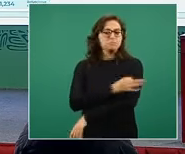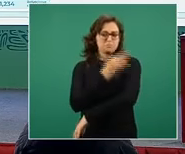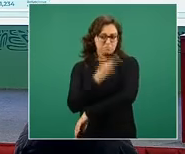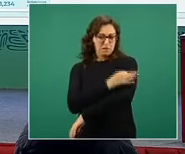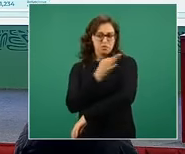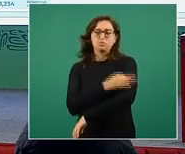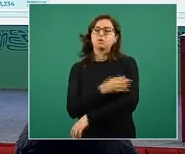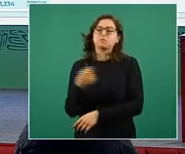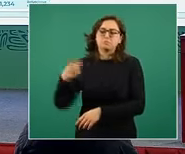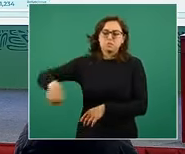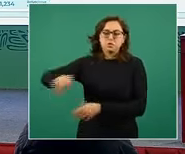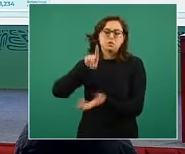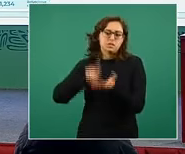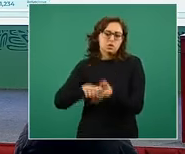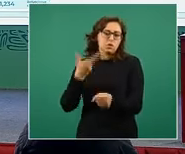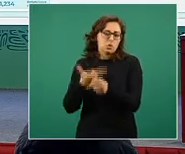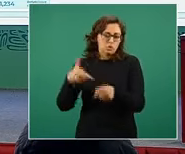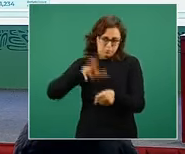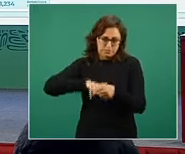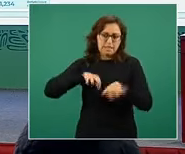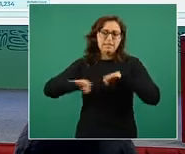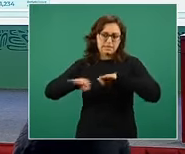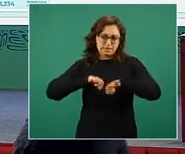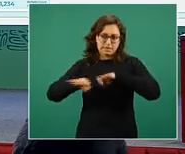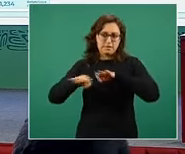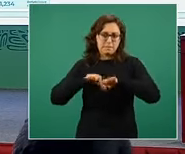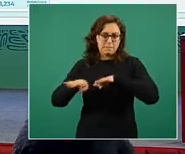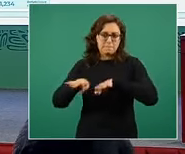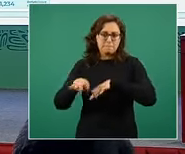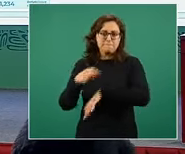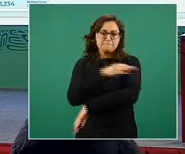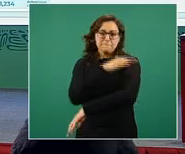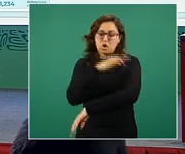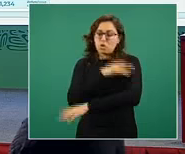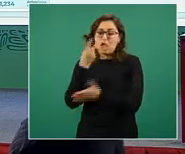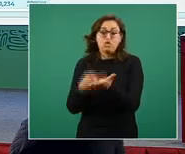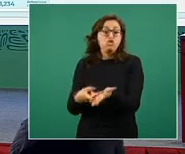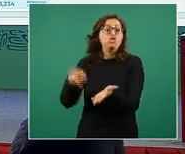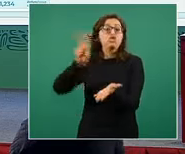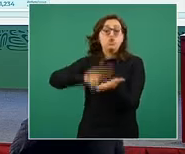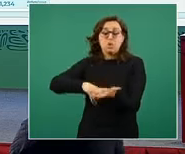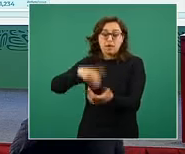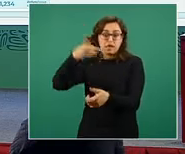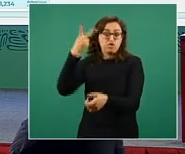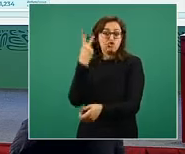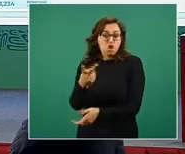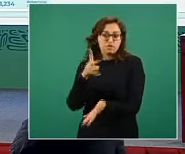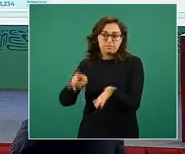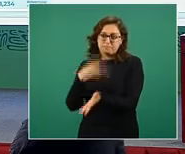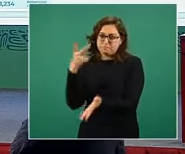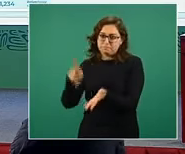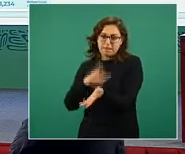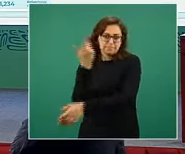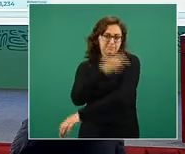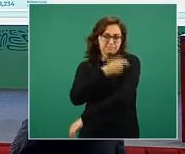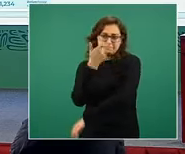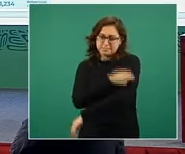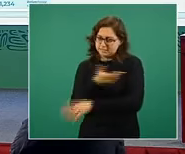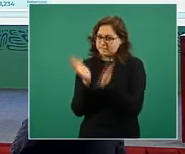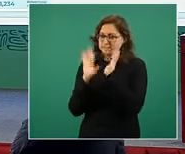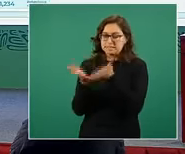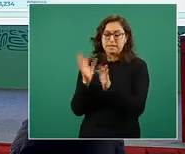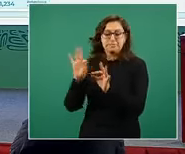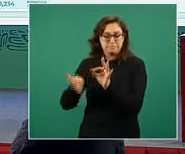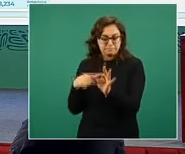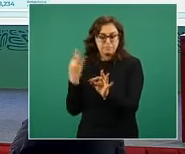la salud, que ya han recibido las 2 dosis que hasta el momento se han aplicado, y